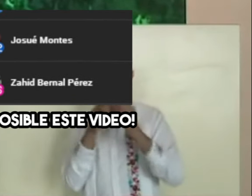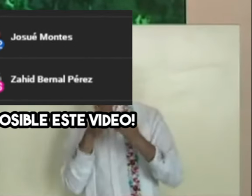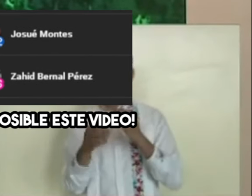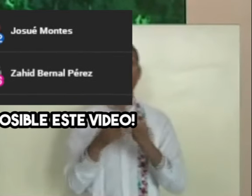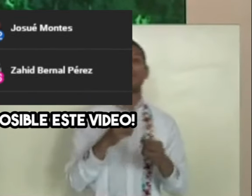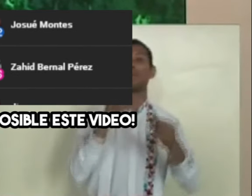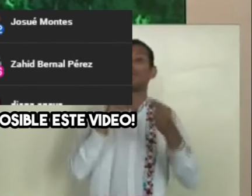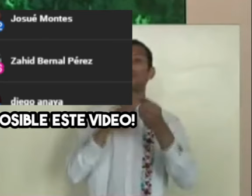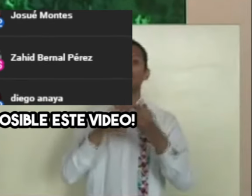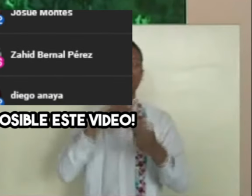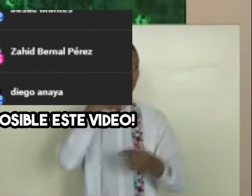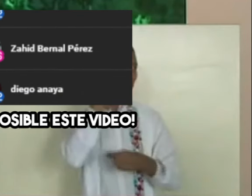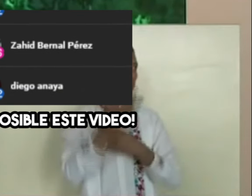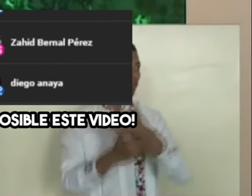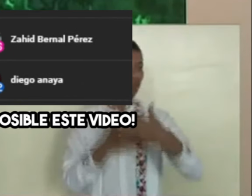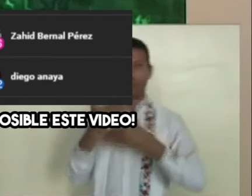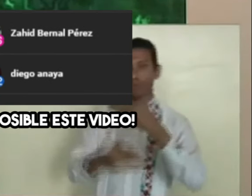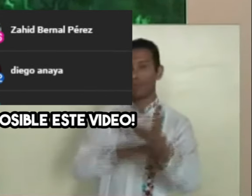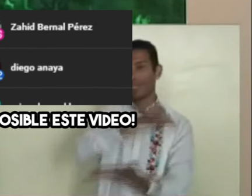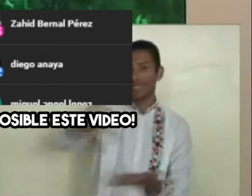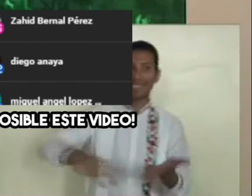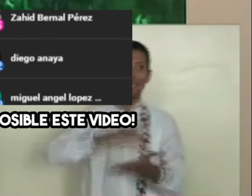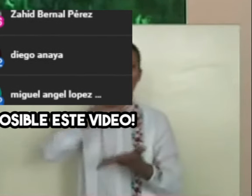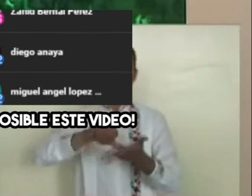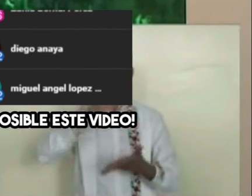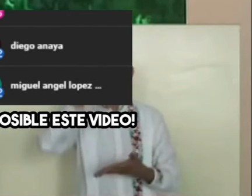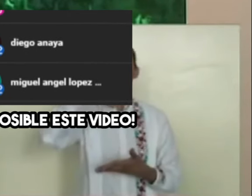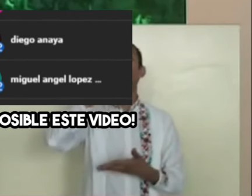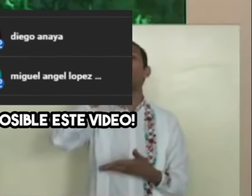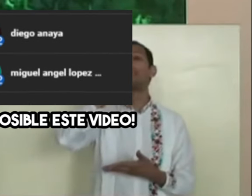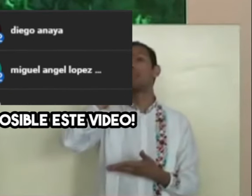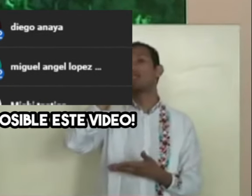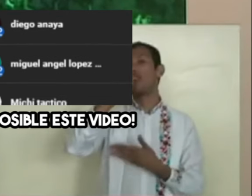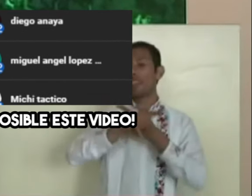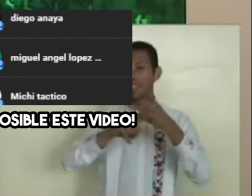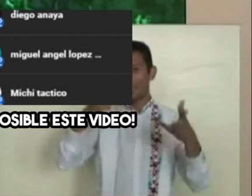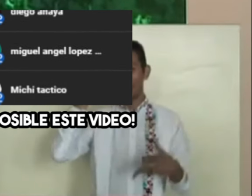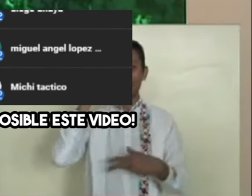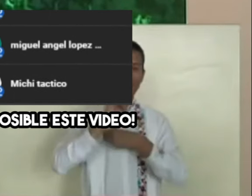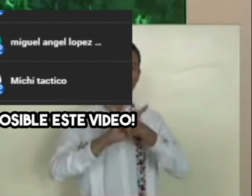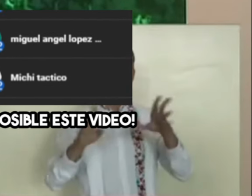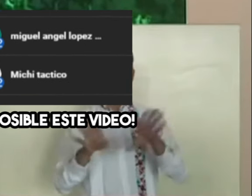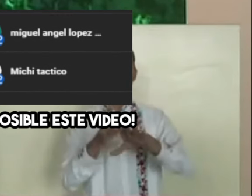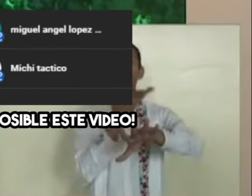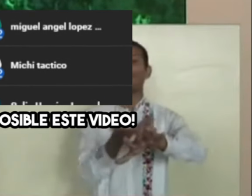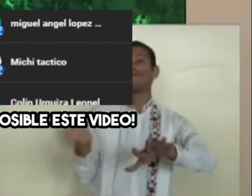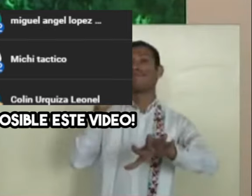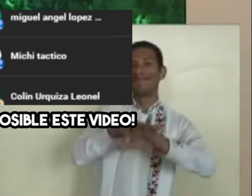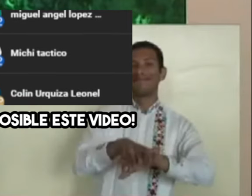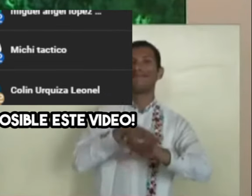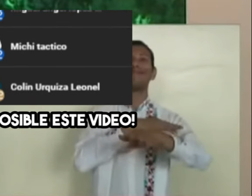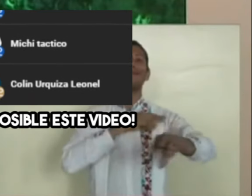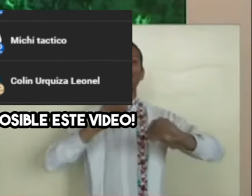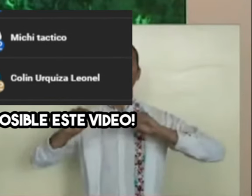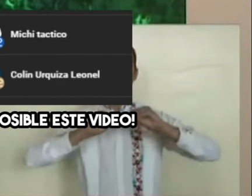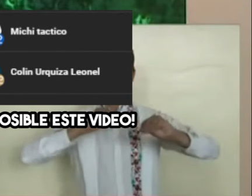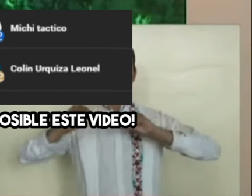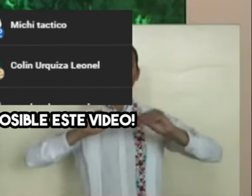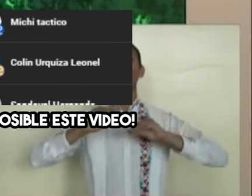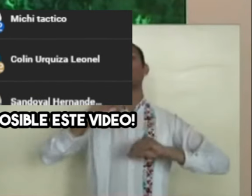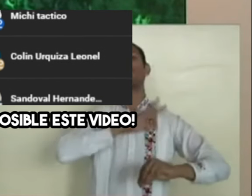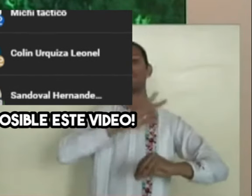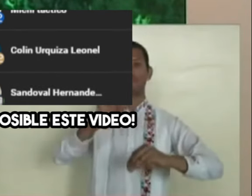ciudades. El día de hoy se suma a una de estas ciudades la capital del estado de Tabasco, la ciudad de Villahermosa, con un proyecto de